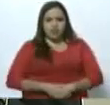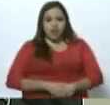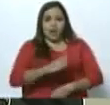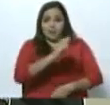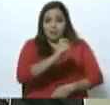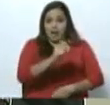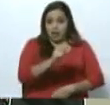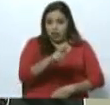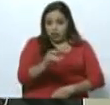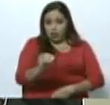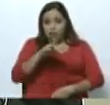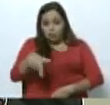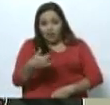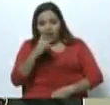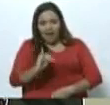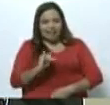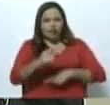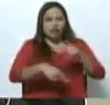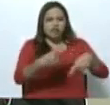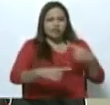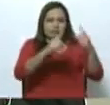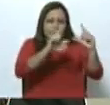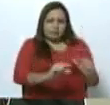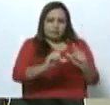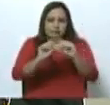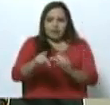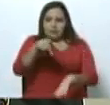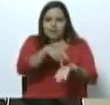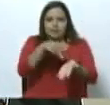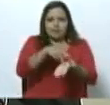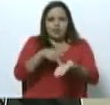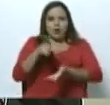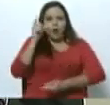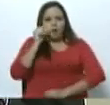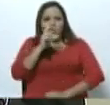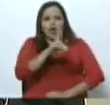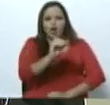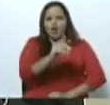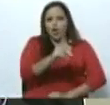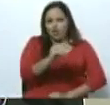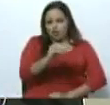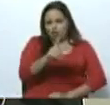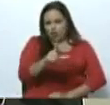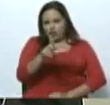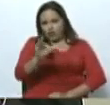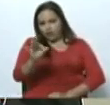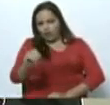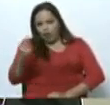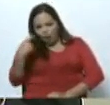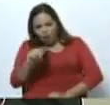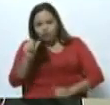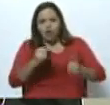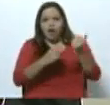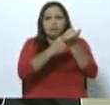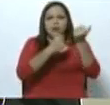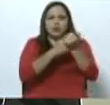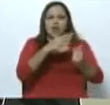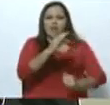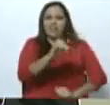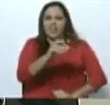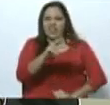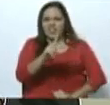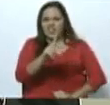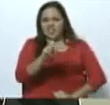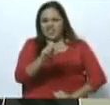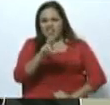podría haberse menos beneficiado con la participación de Rodolfo Hernández y el apoyo que le pueda brindar Federico Gutiérrez a Hernández el